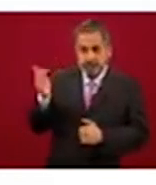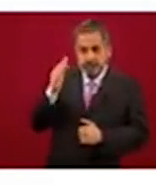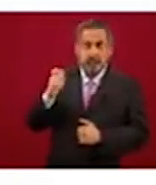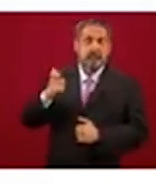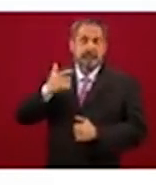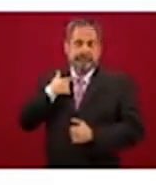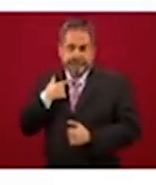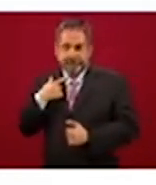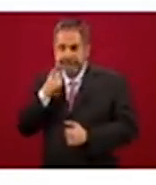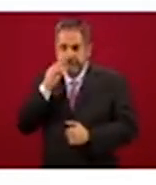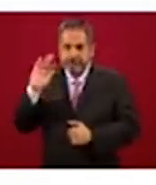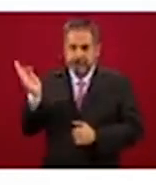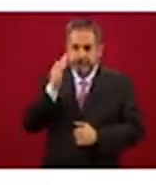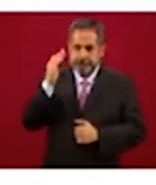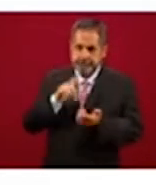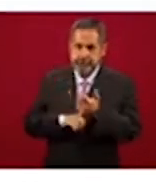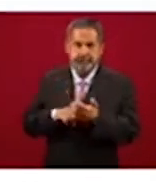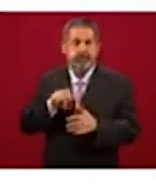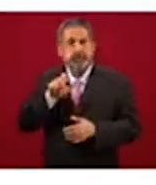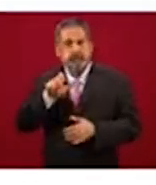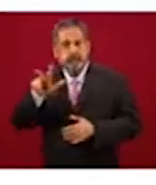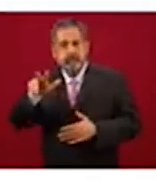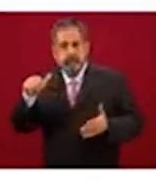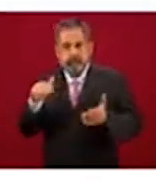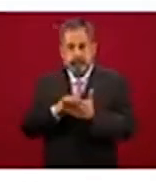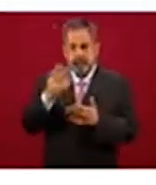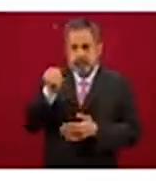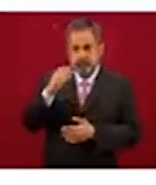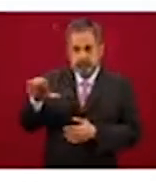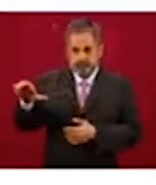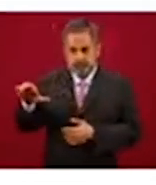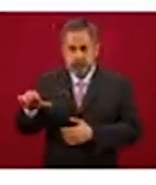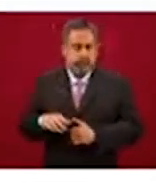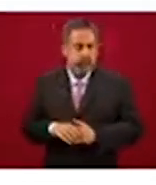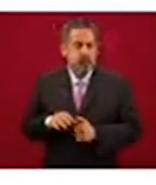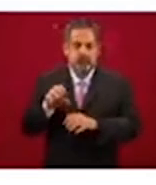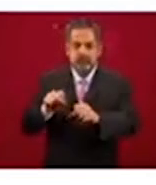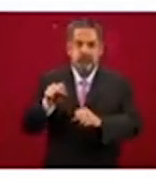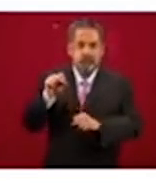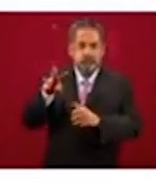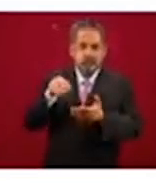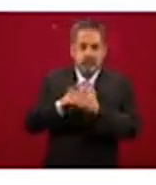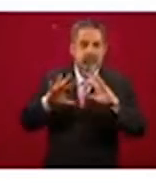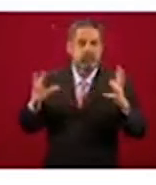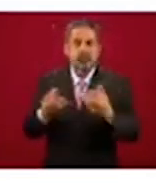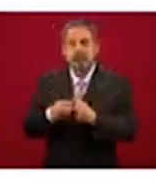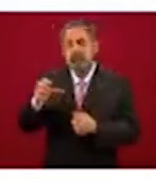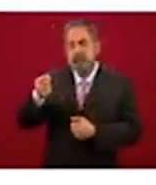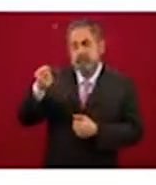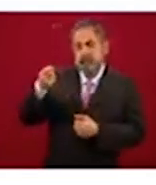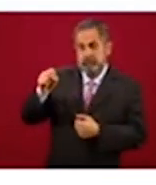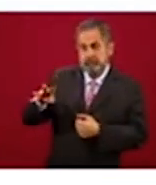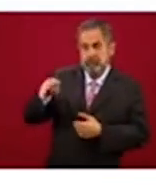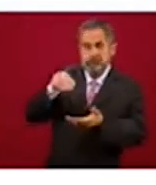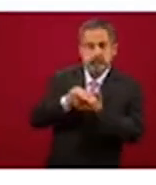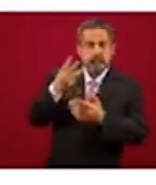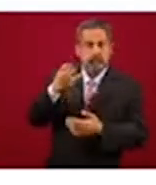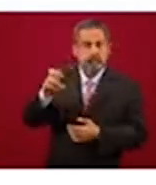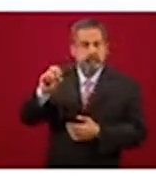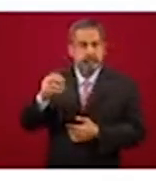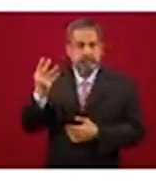policía federal 18 mil 900 casi 19 mil eso hace un gran total de 69.304